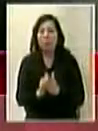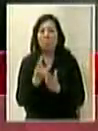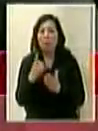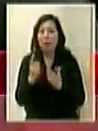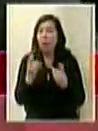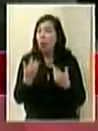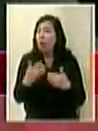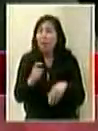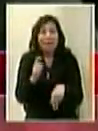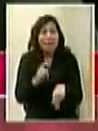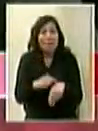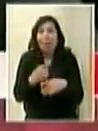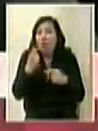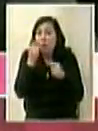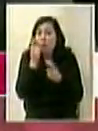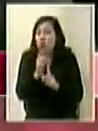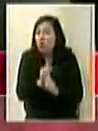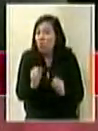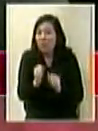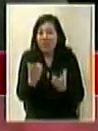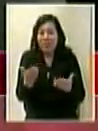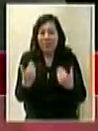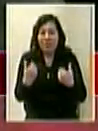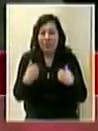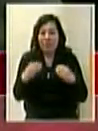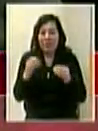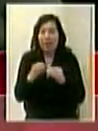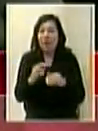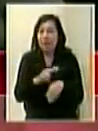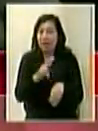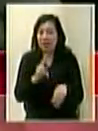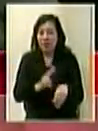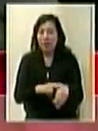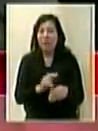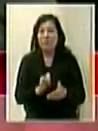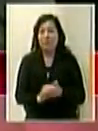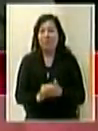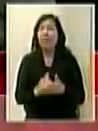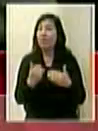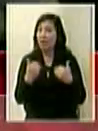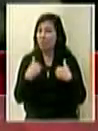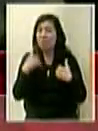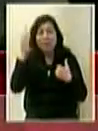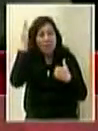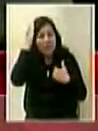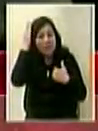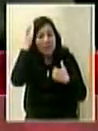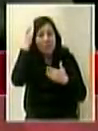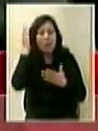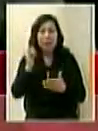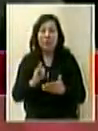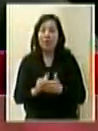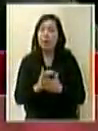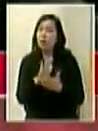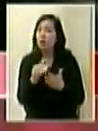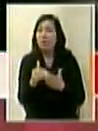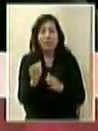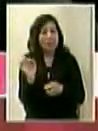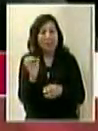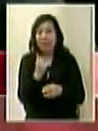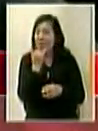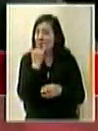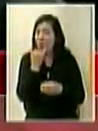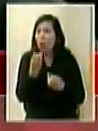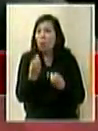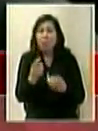que en cualquier momento podemos ser sorprendidos por un efecto esto de la naturaleza. Y tenemos que saber, acá estamos encontrando una serie de errores. Por ejemplo,